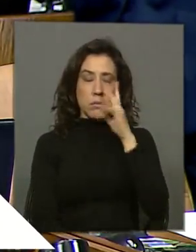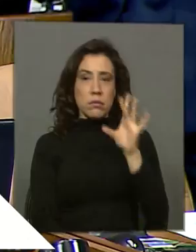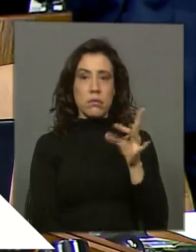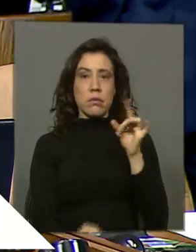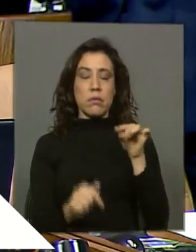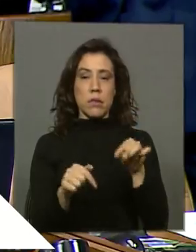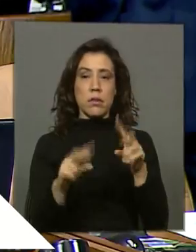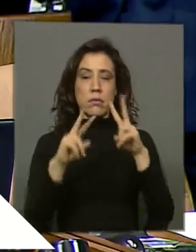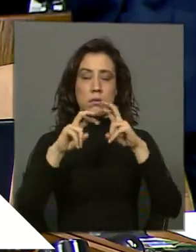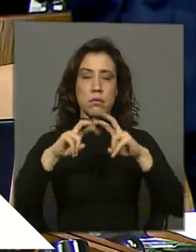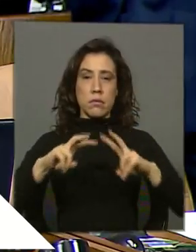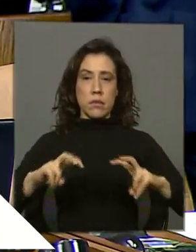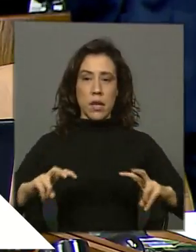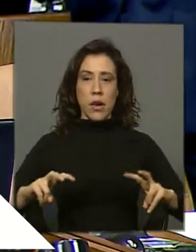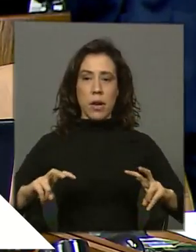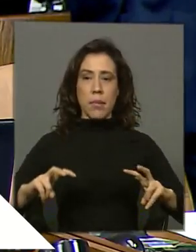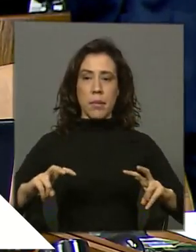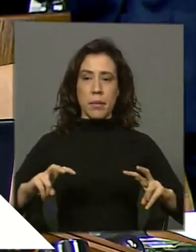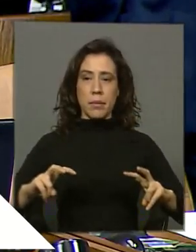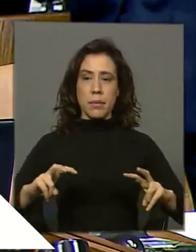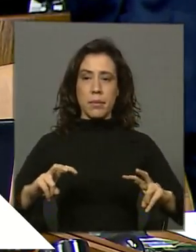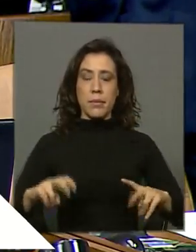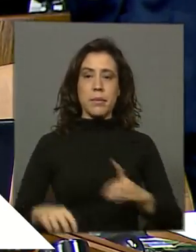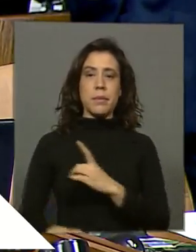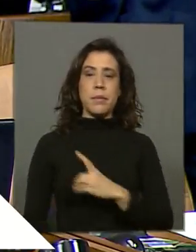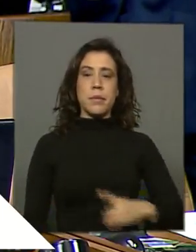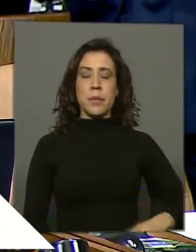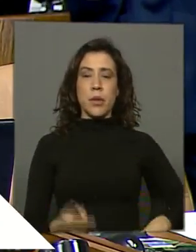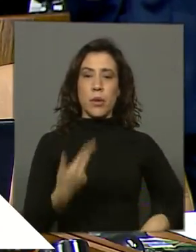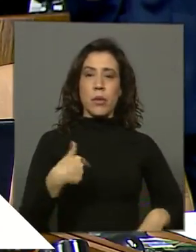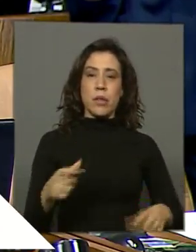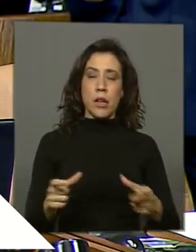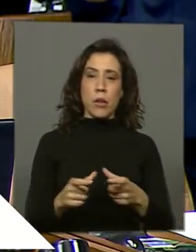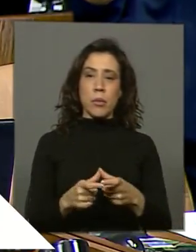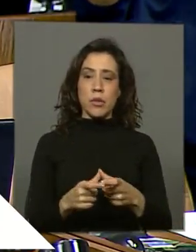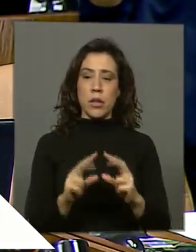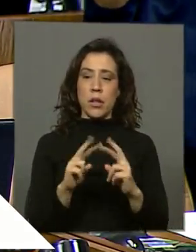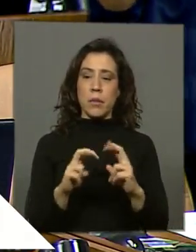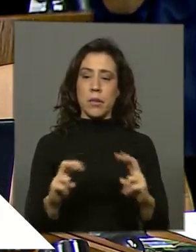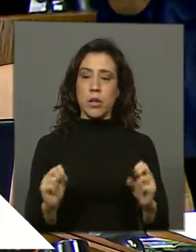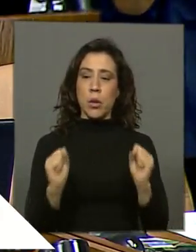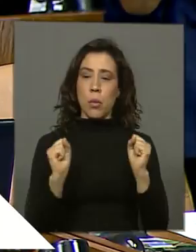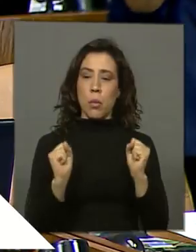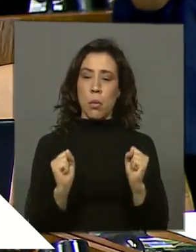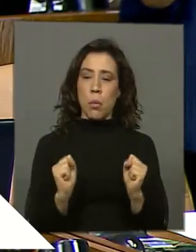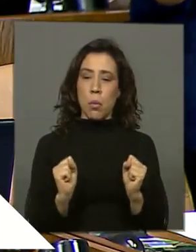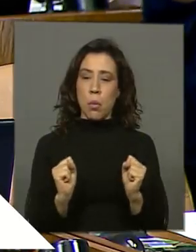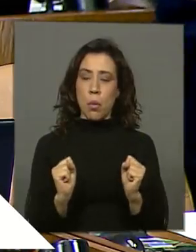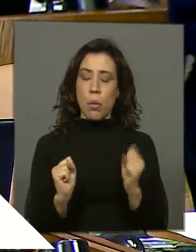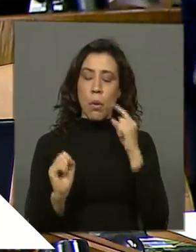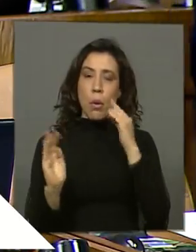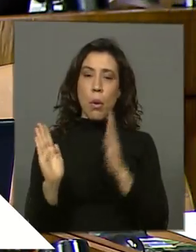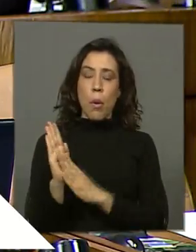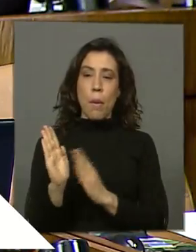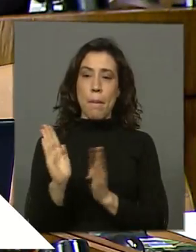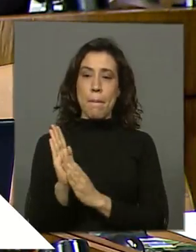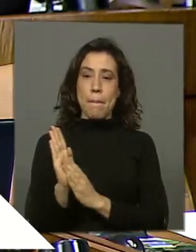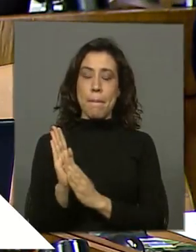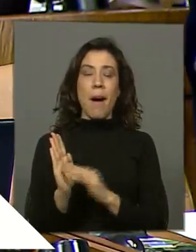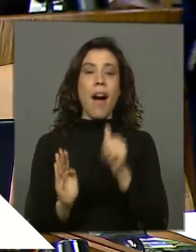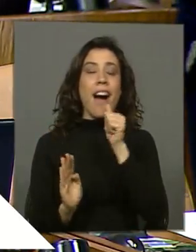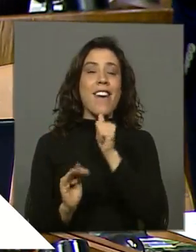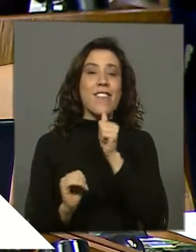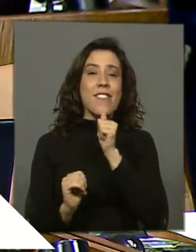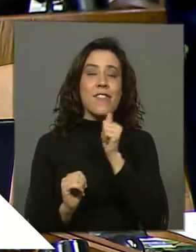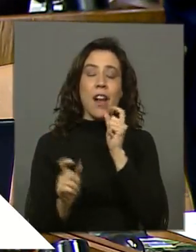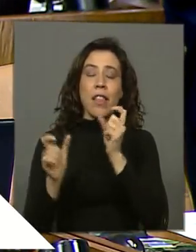de esta investigación que hicimos los parlamentarios en nuestra comisión investigadora pudimos ir acreditando la falta